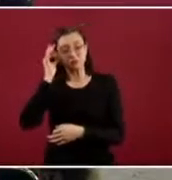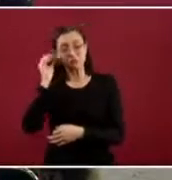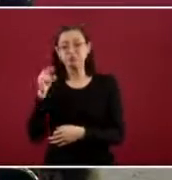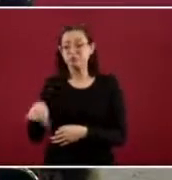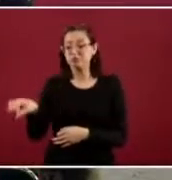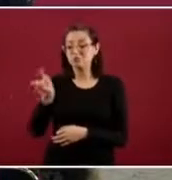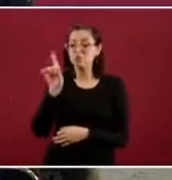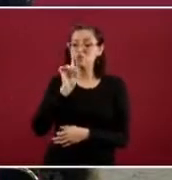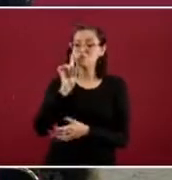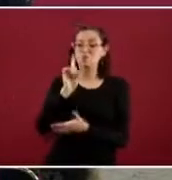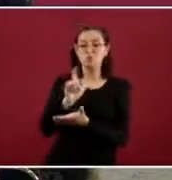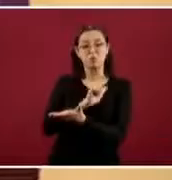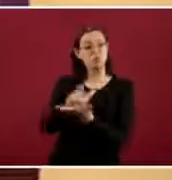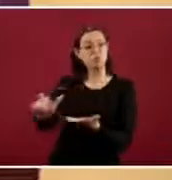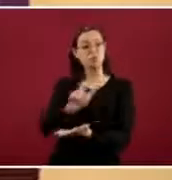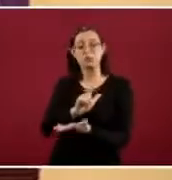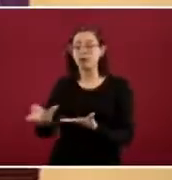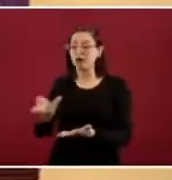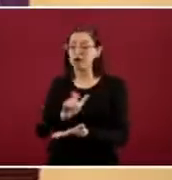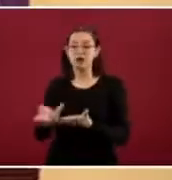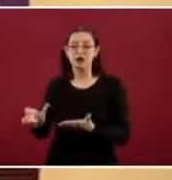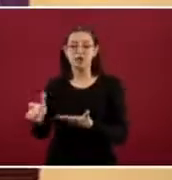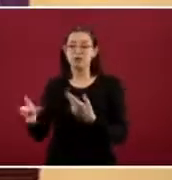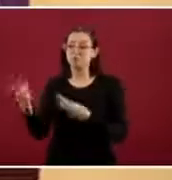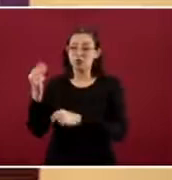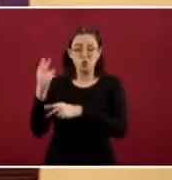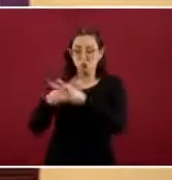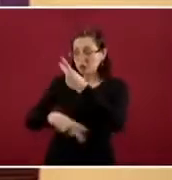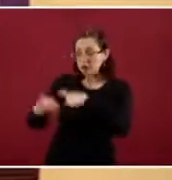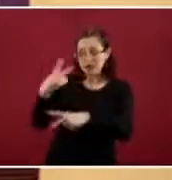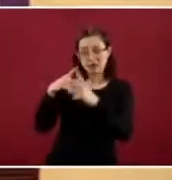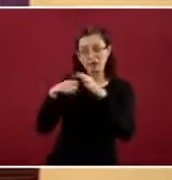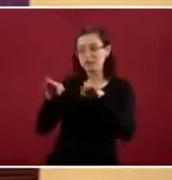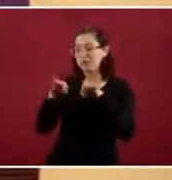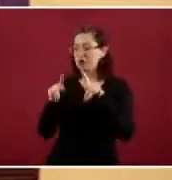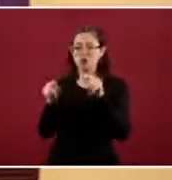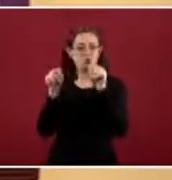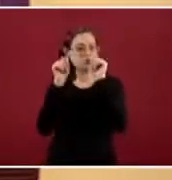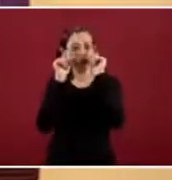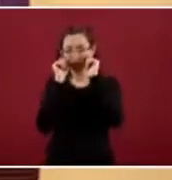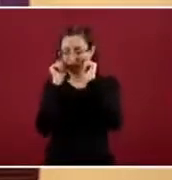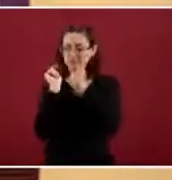las trabajadoras del hogar en esta etapa de contingencia. Es decir, si las